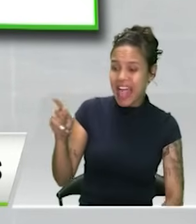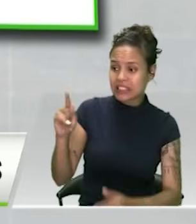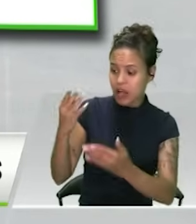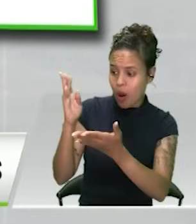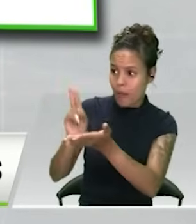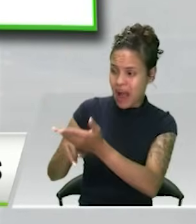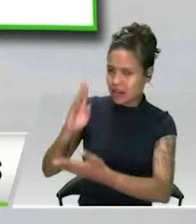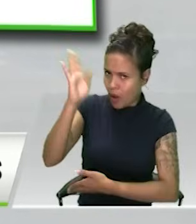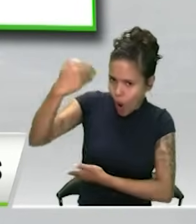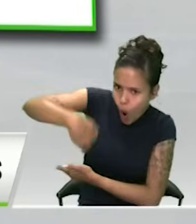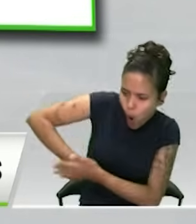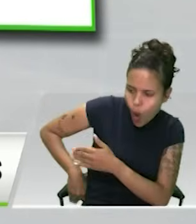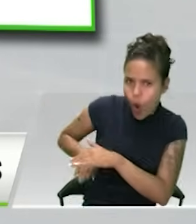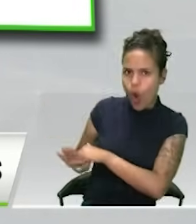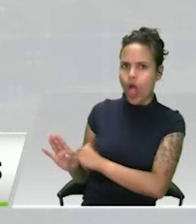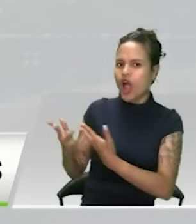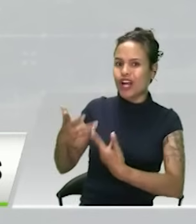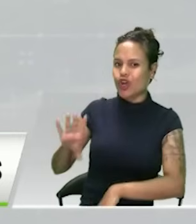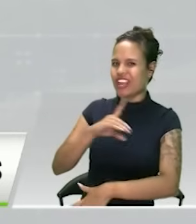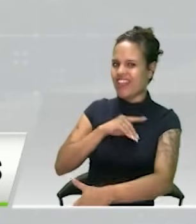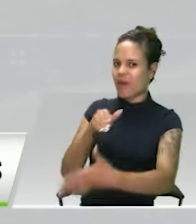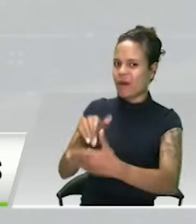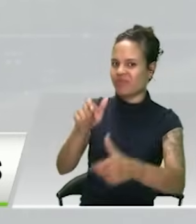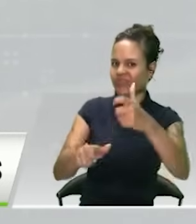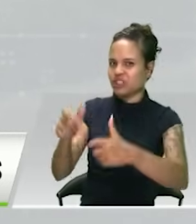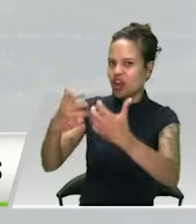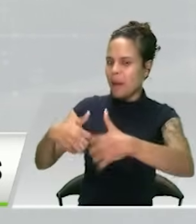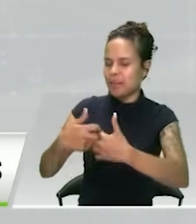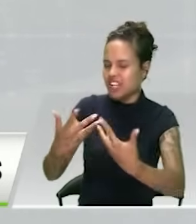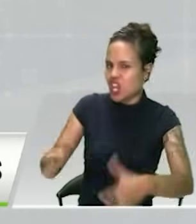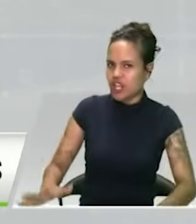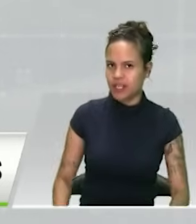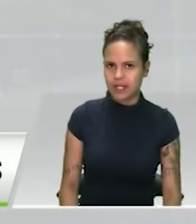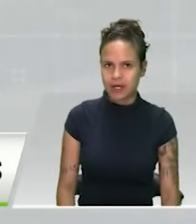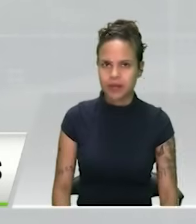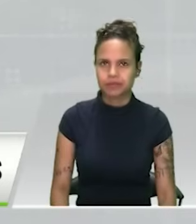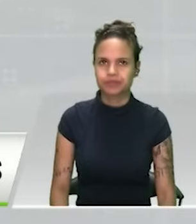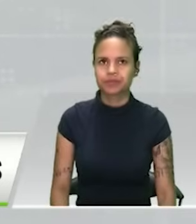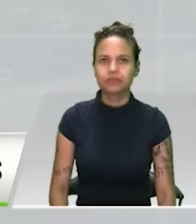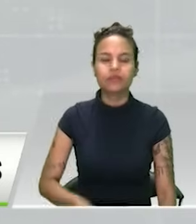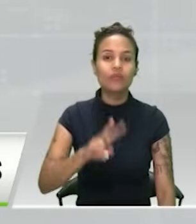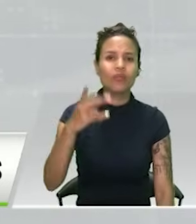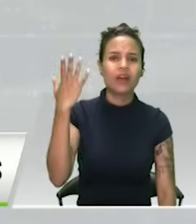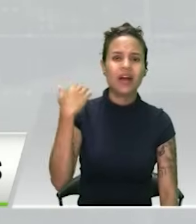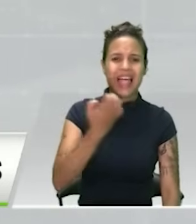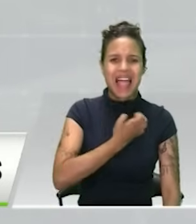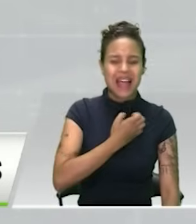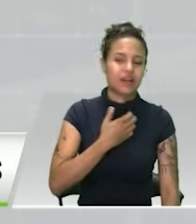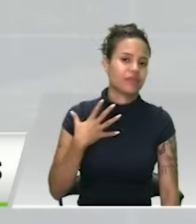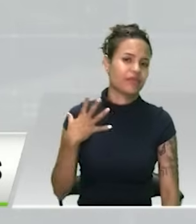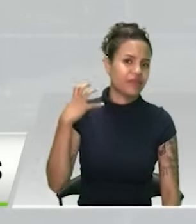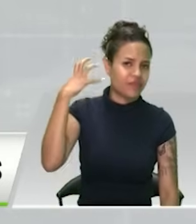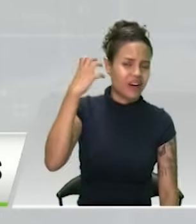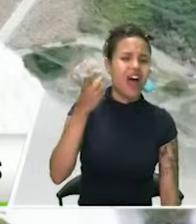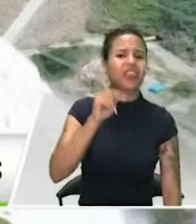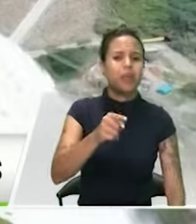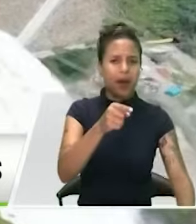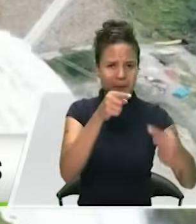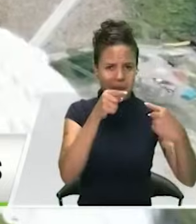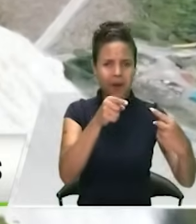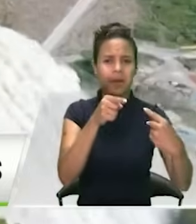en no demandar a contratistas. Con otros exalcaldes, como Sergio Fajardo, también tuvo sus encontrones en